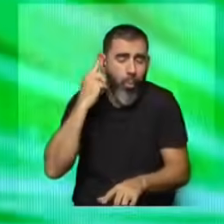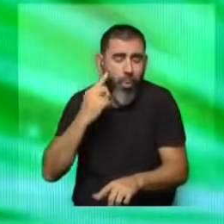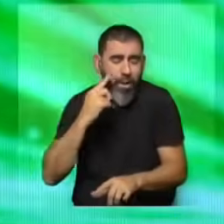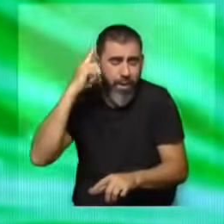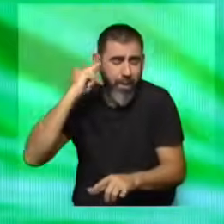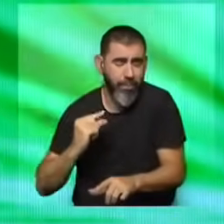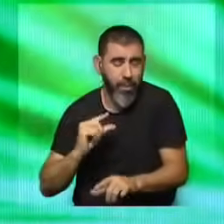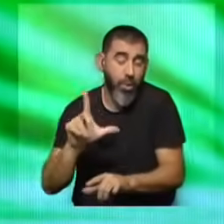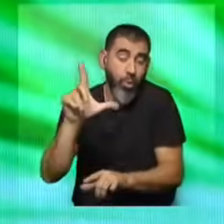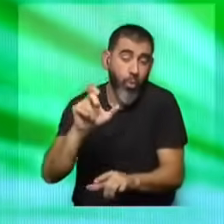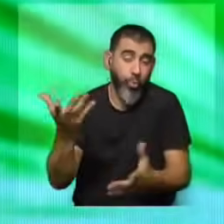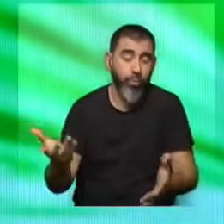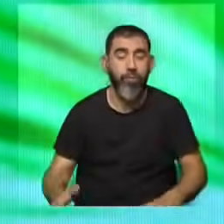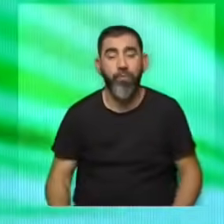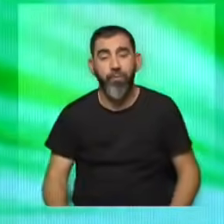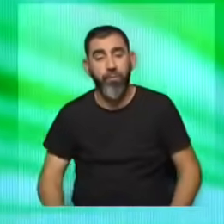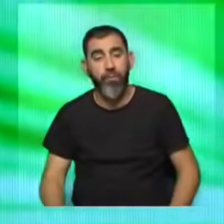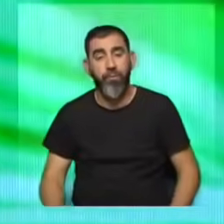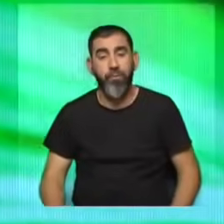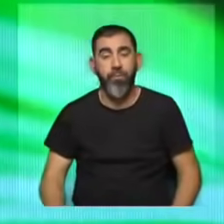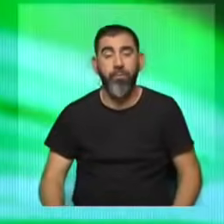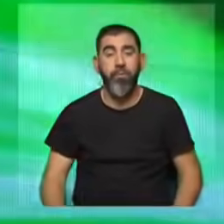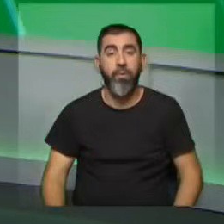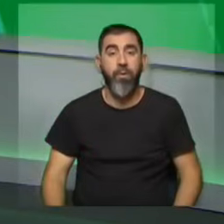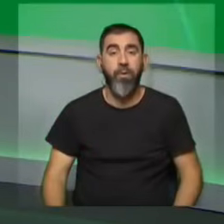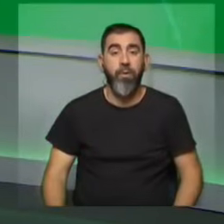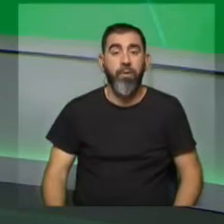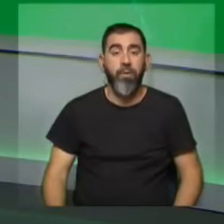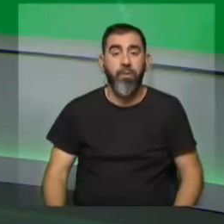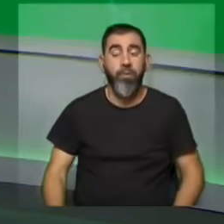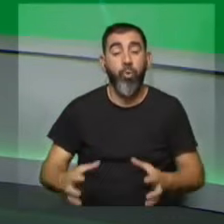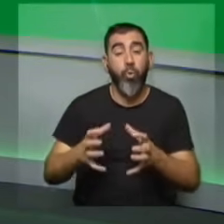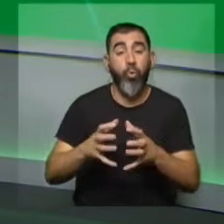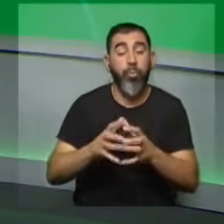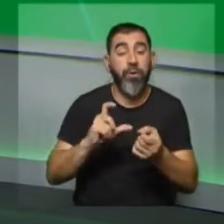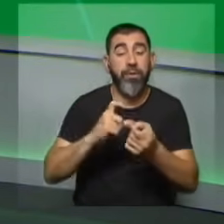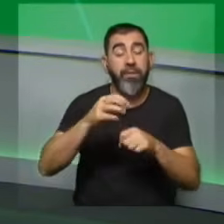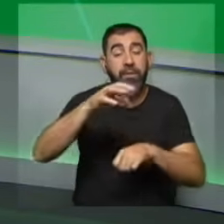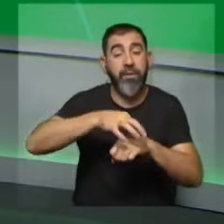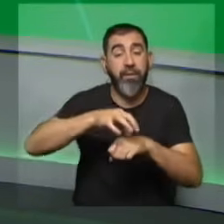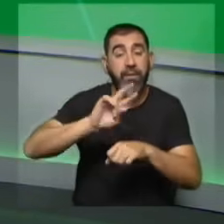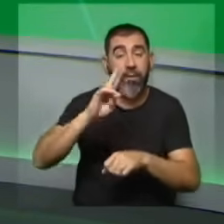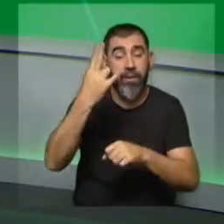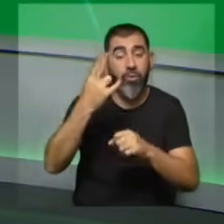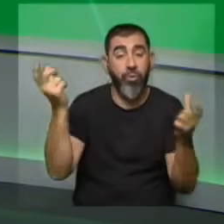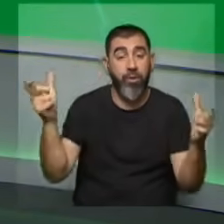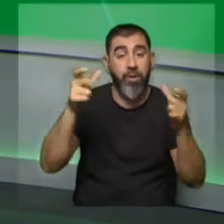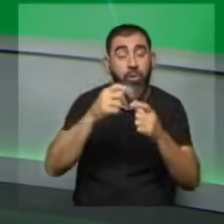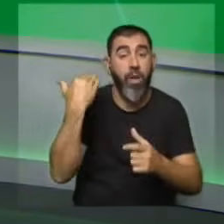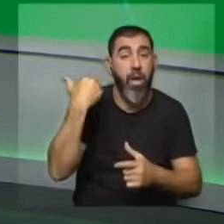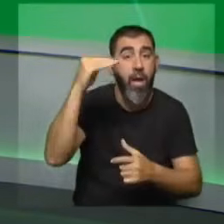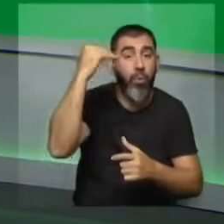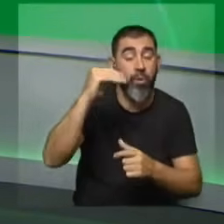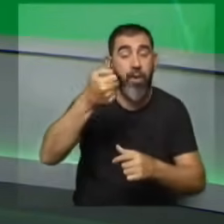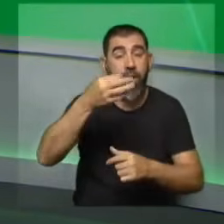crónico el problema que tiene el niño en ese tiempo una delegación del sindicato médico del Uruguay se va a reunir con autoridades